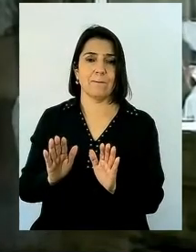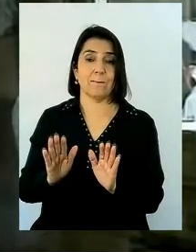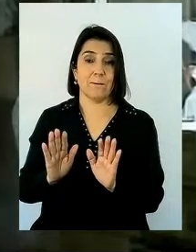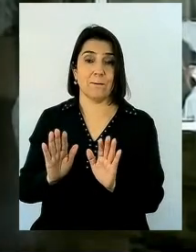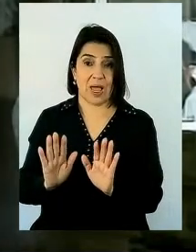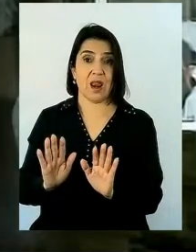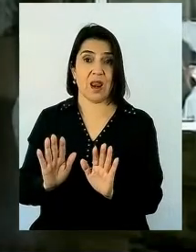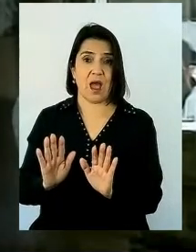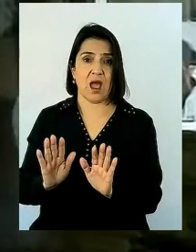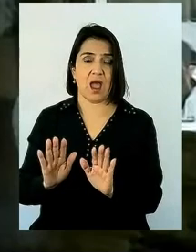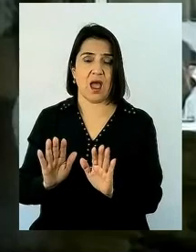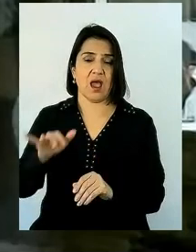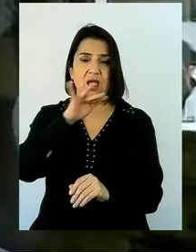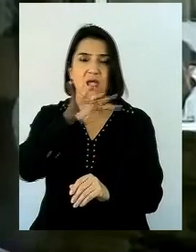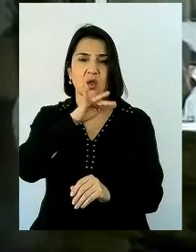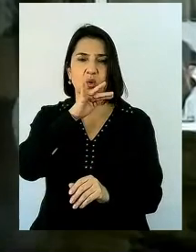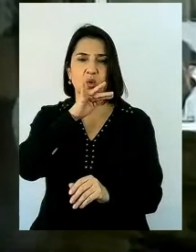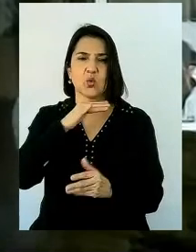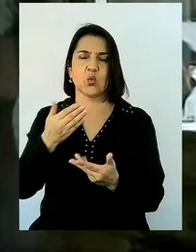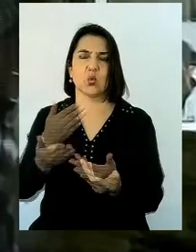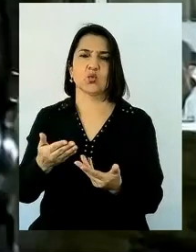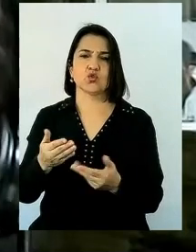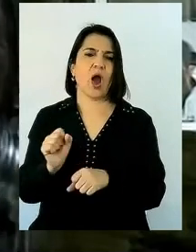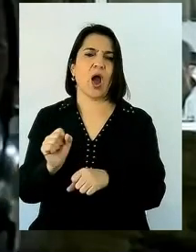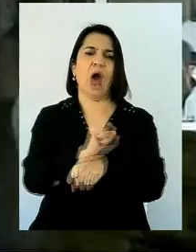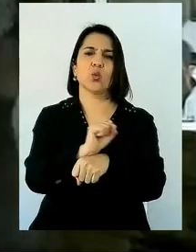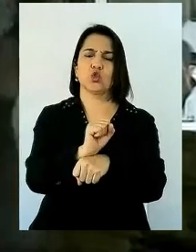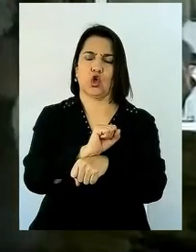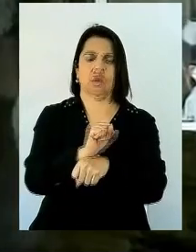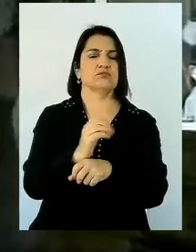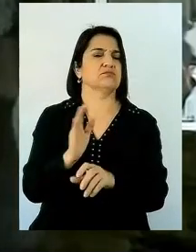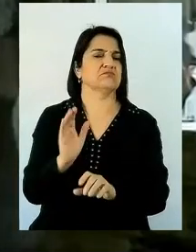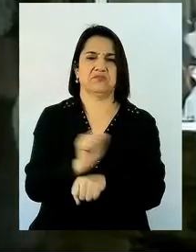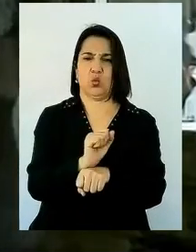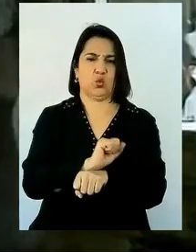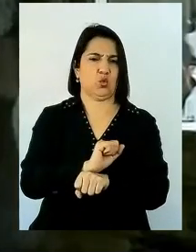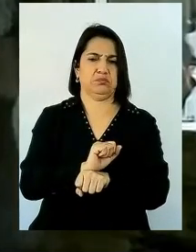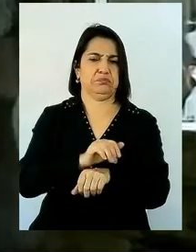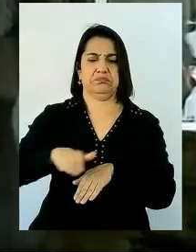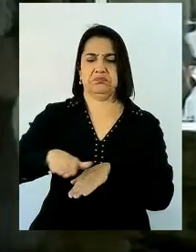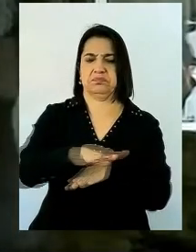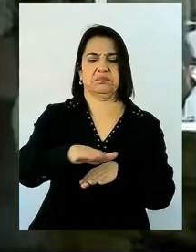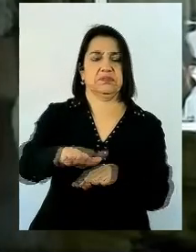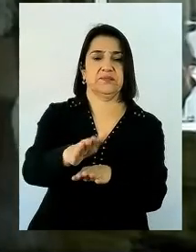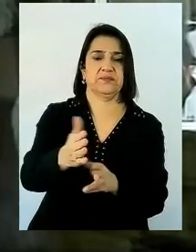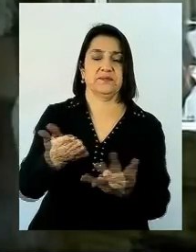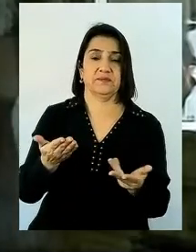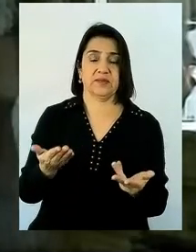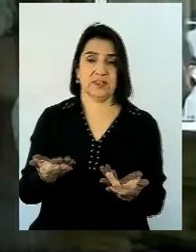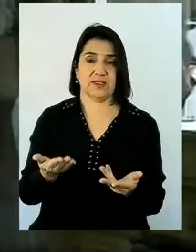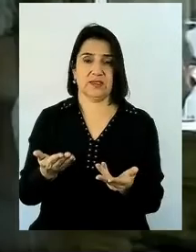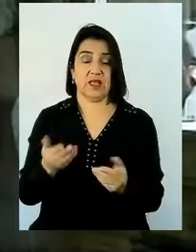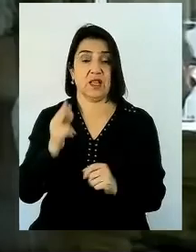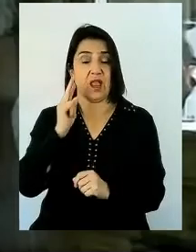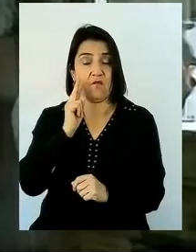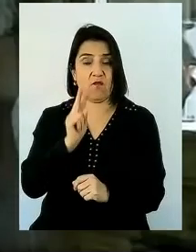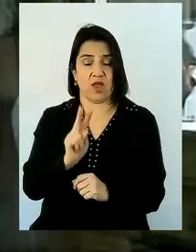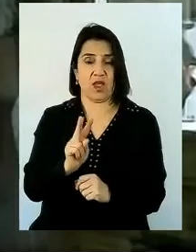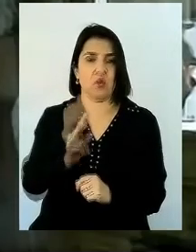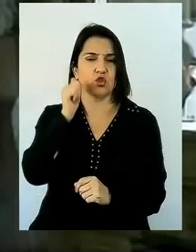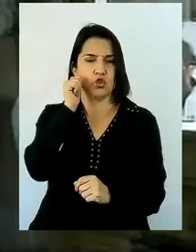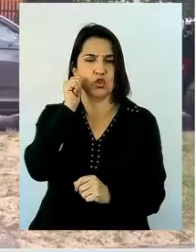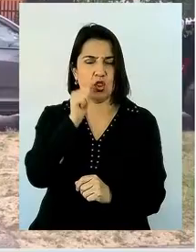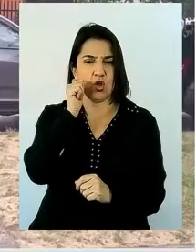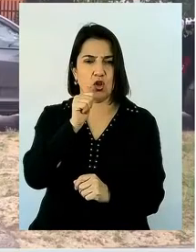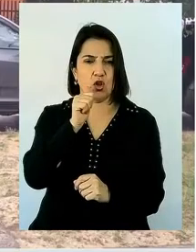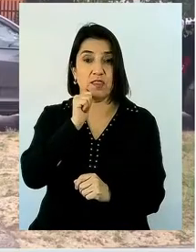nada, del uso automotriz. Y empieza a crear estas situaciones, que las vemos a diario, no solamente acá, sino